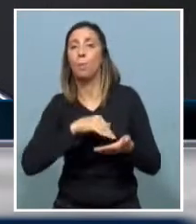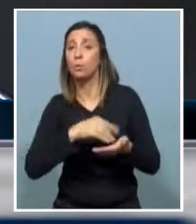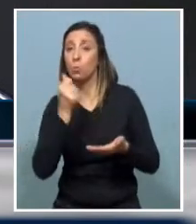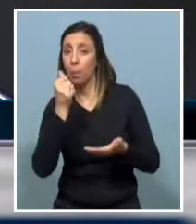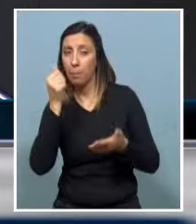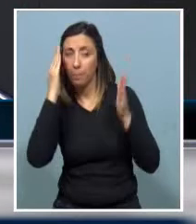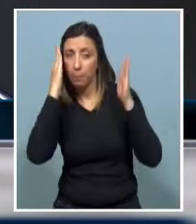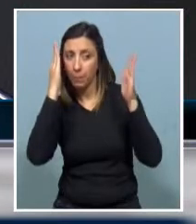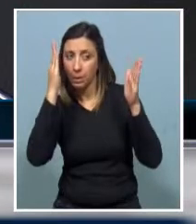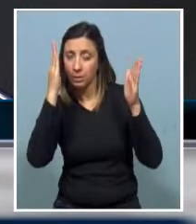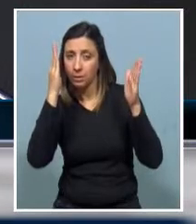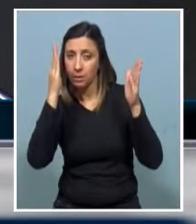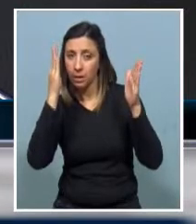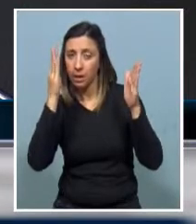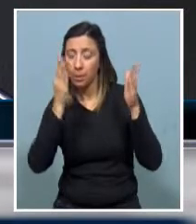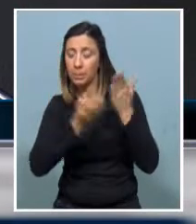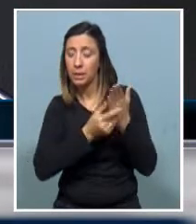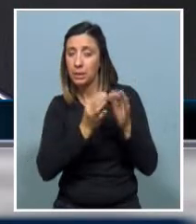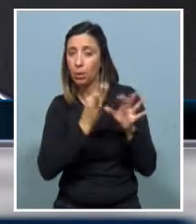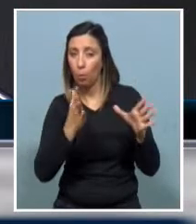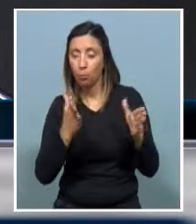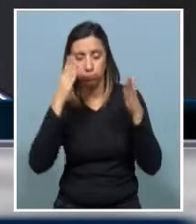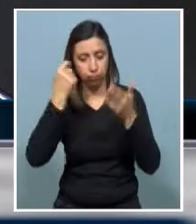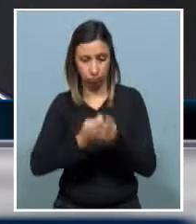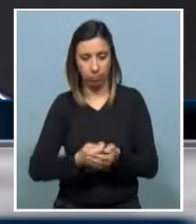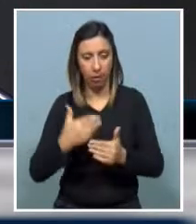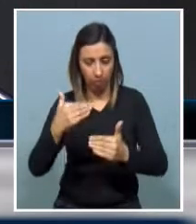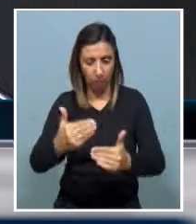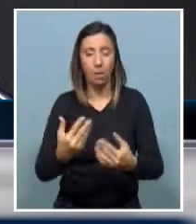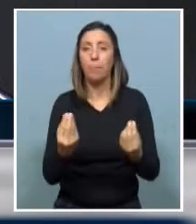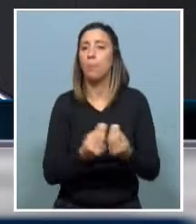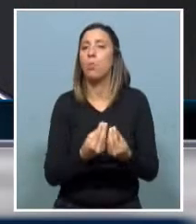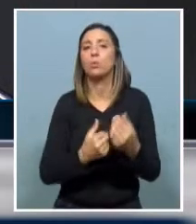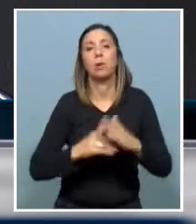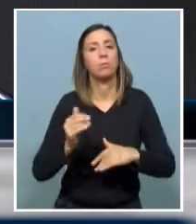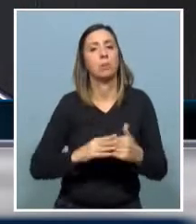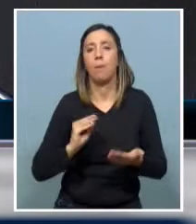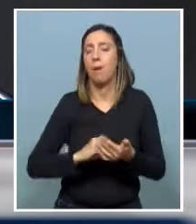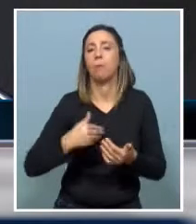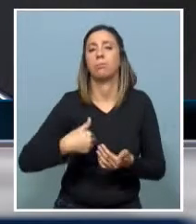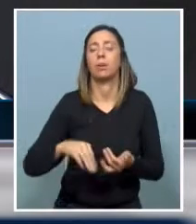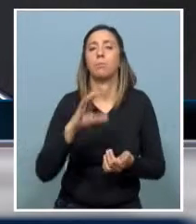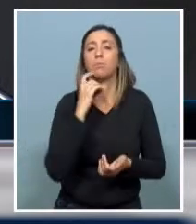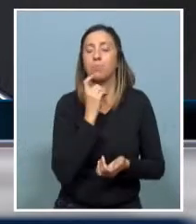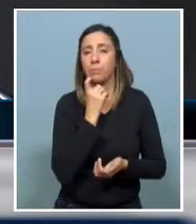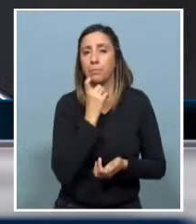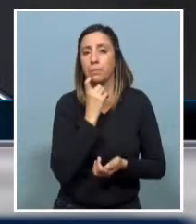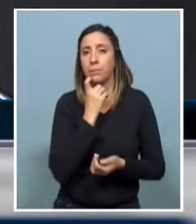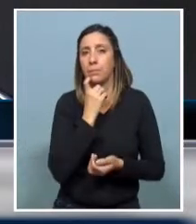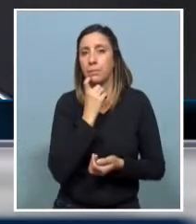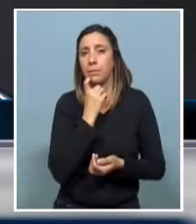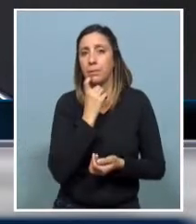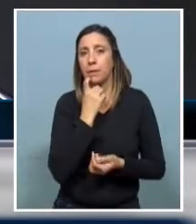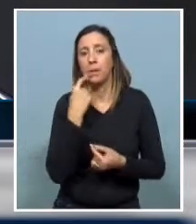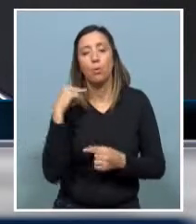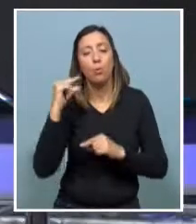que proyectó el Ministerio de Educación para lo que es educación. Hay muchísimas más obras para San Luis, lo que viene sin duda que va